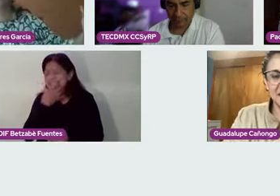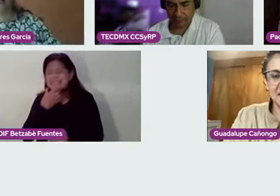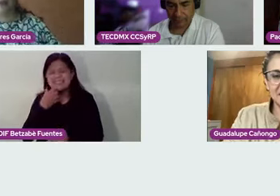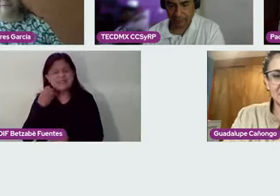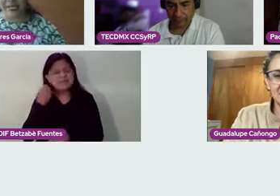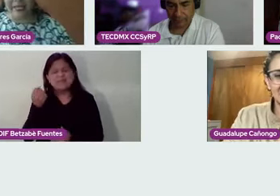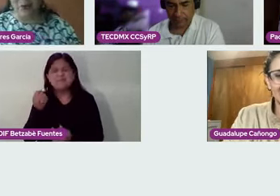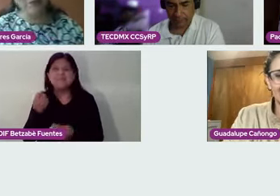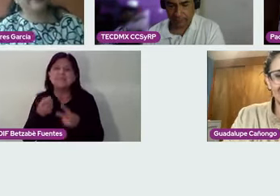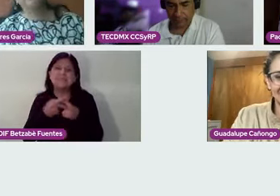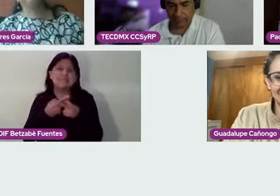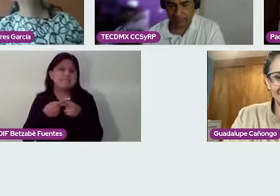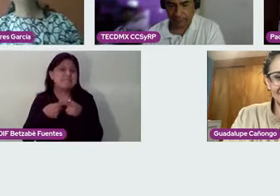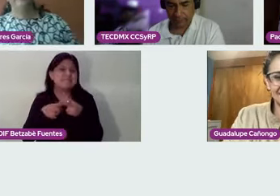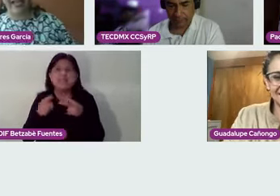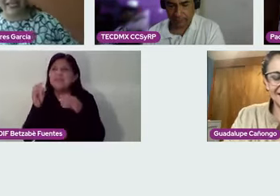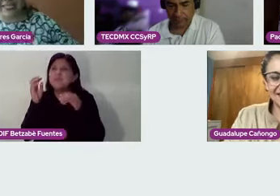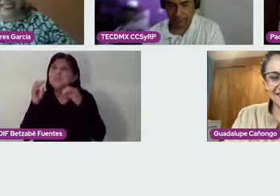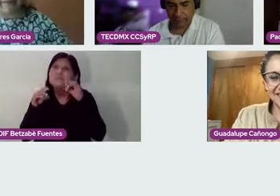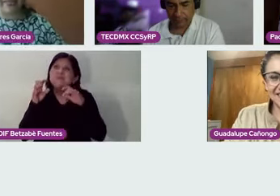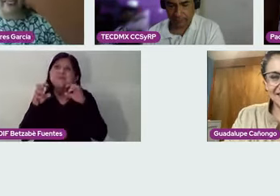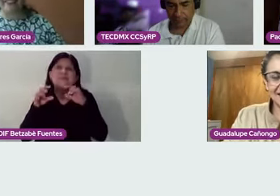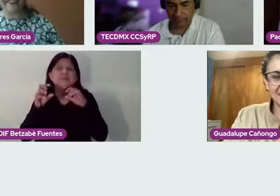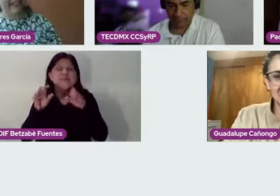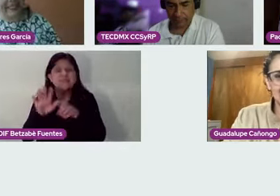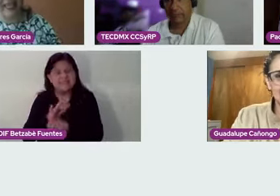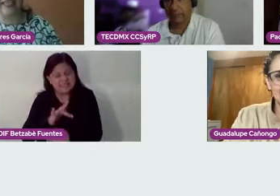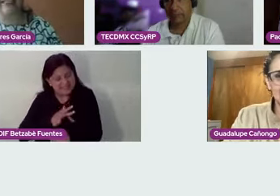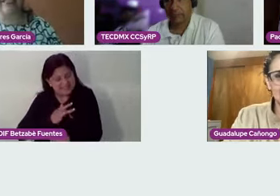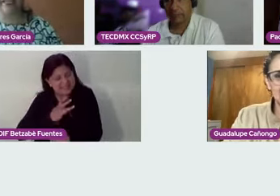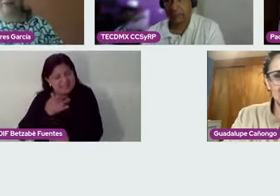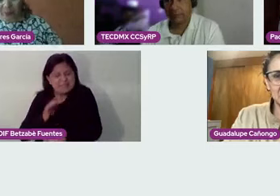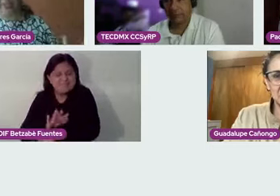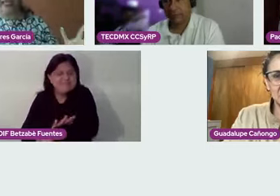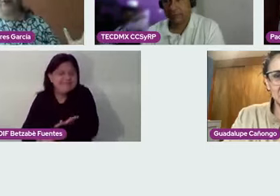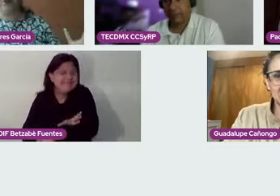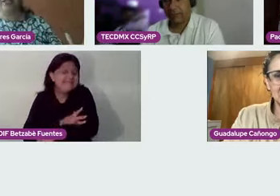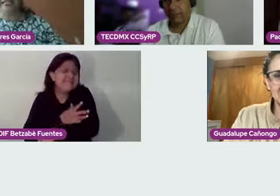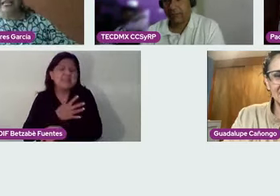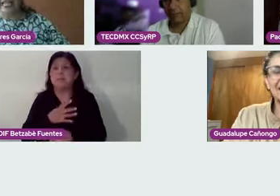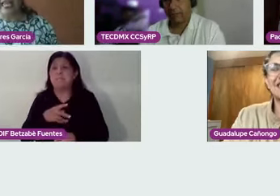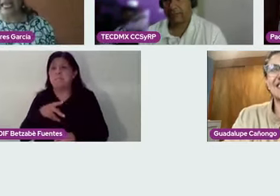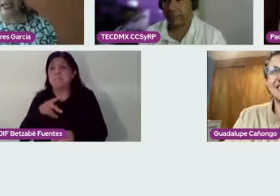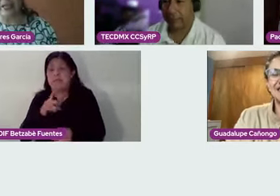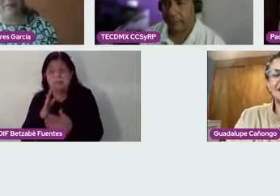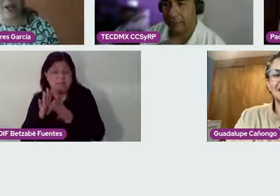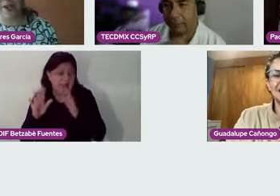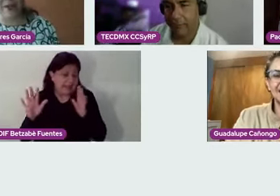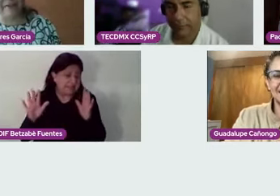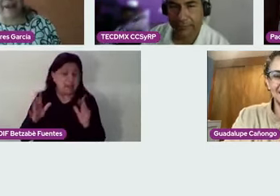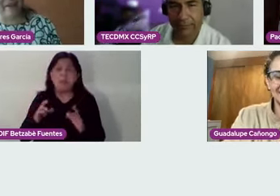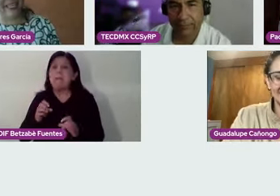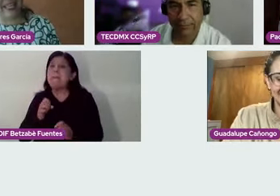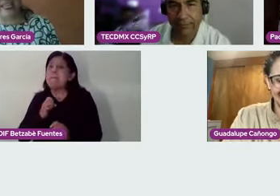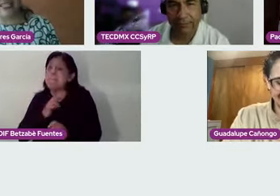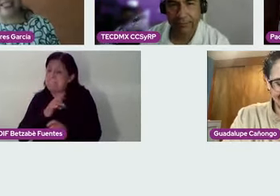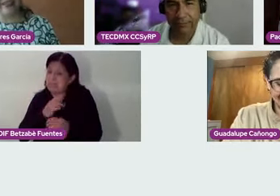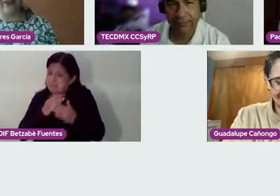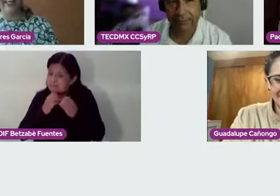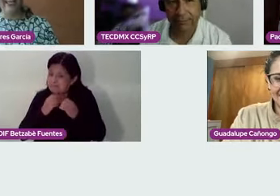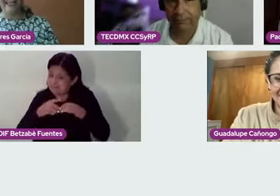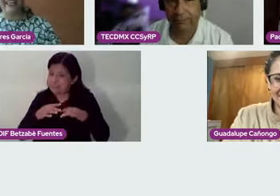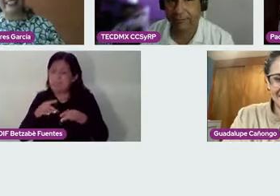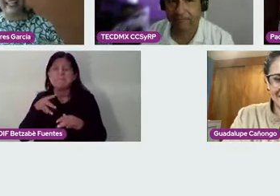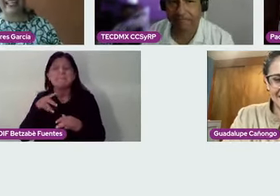con lluvia. Los miedos siempre caen, también de que se caiga el internet, ¿por qué no? Y bueno, vamos a dar